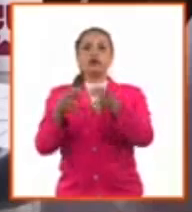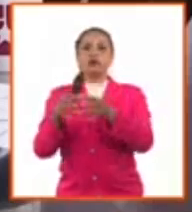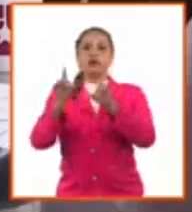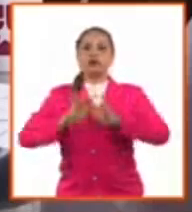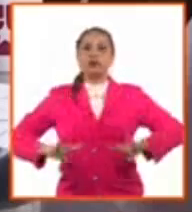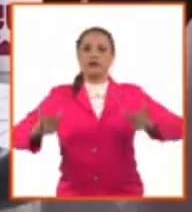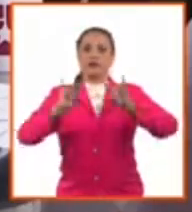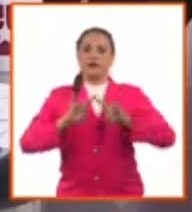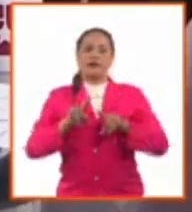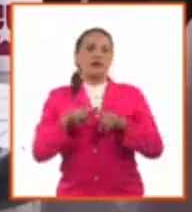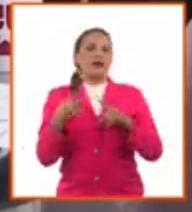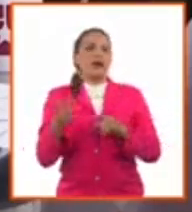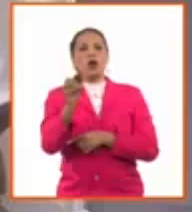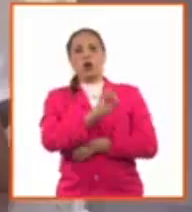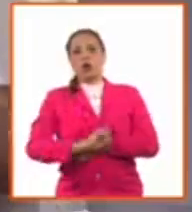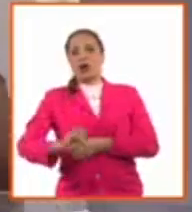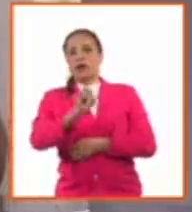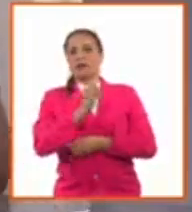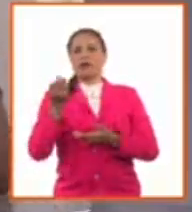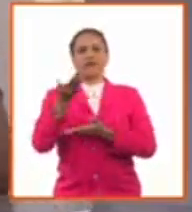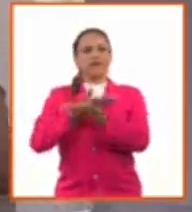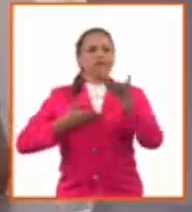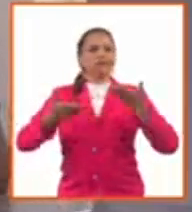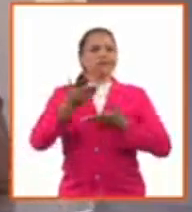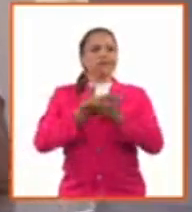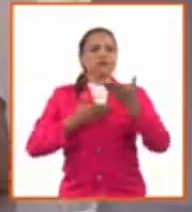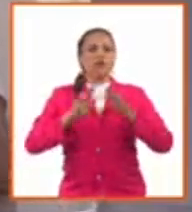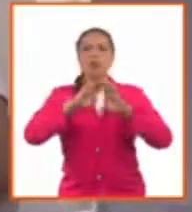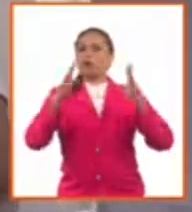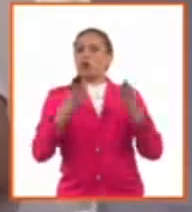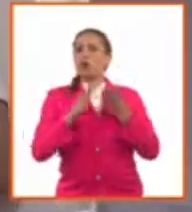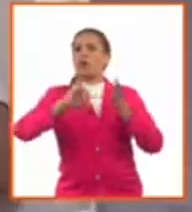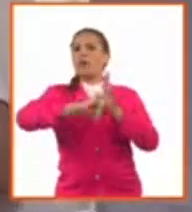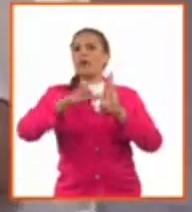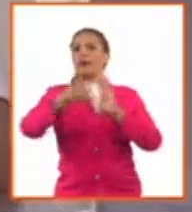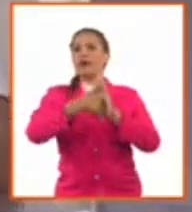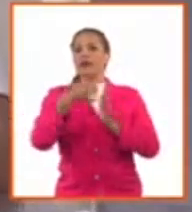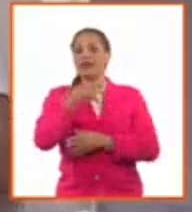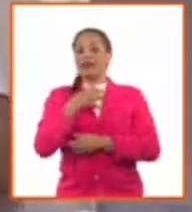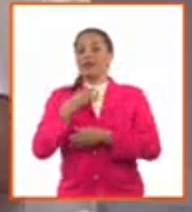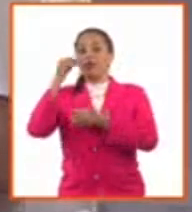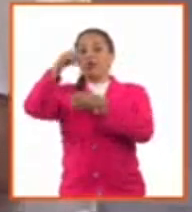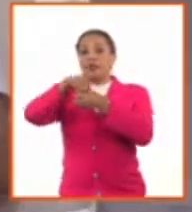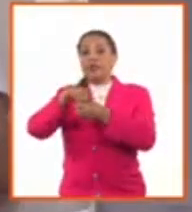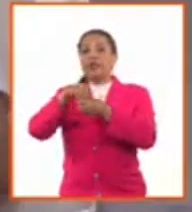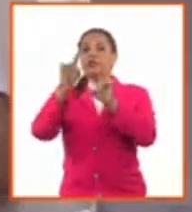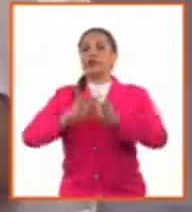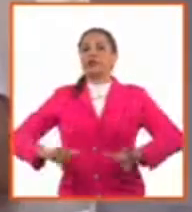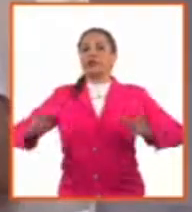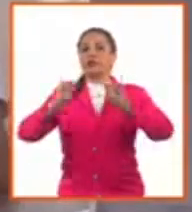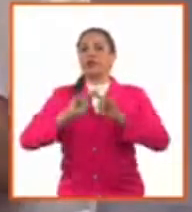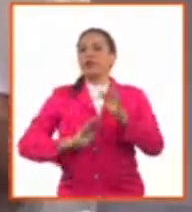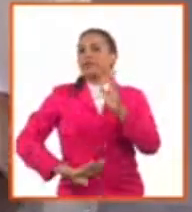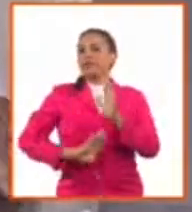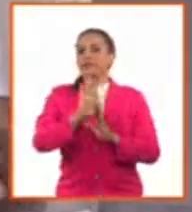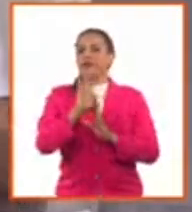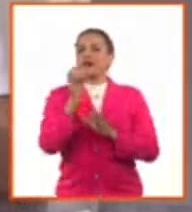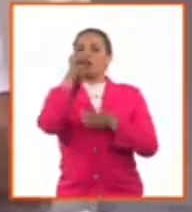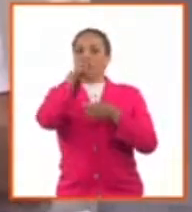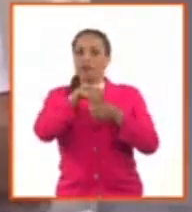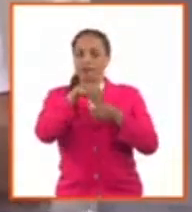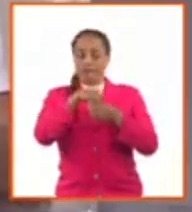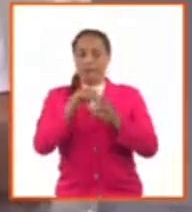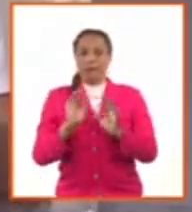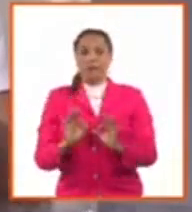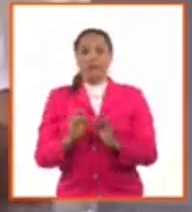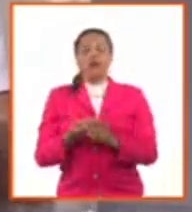universidades, para poder organizar, articular coherentemente pues todos los proyectos que existen en nuestras universidades de desarrollo